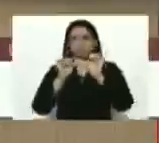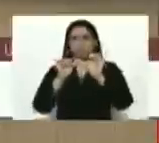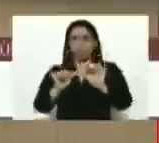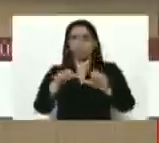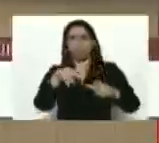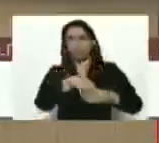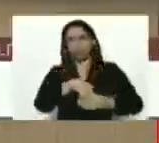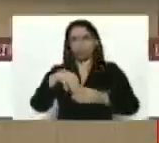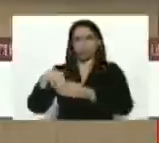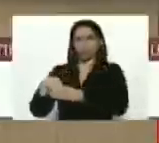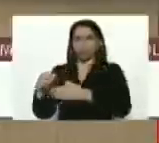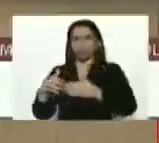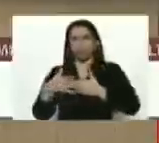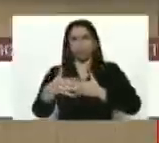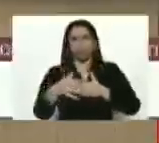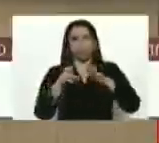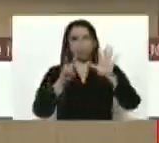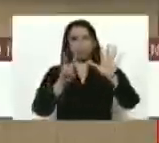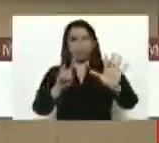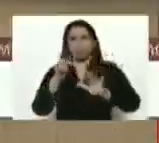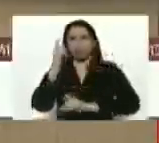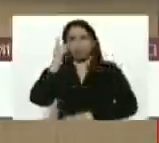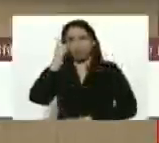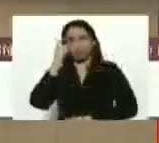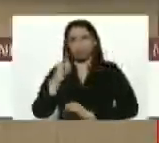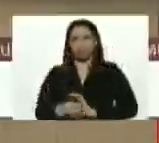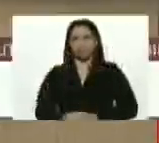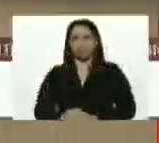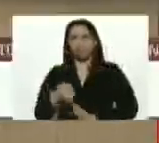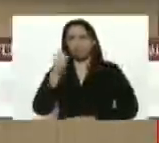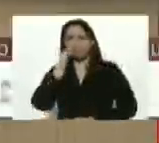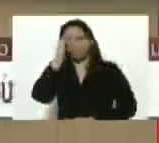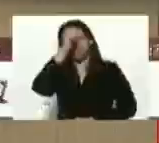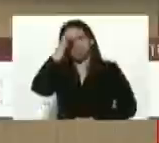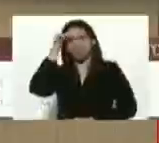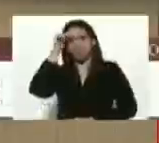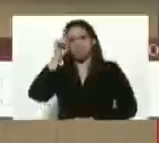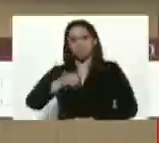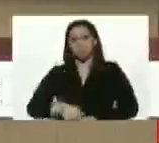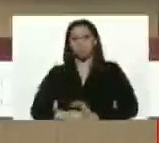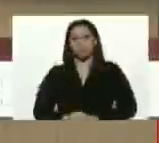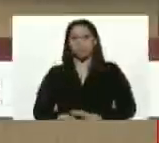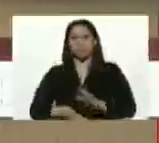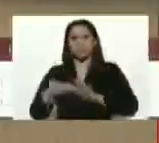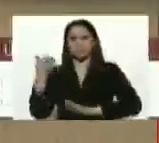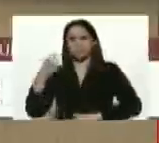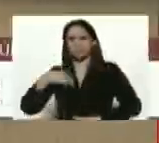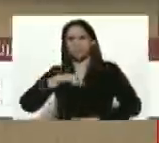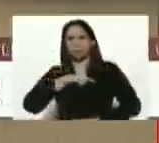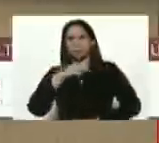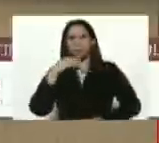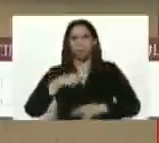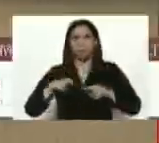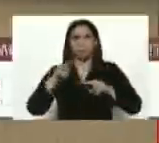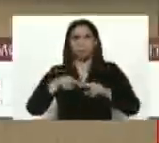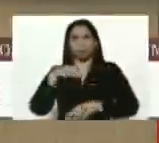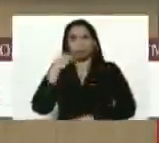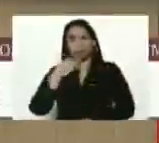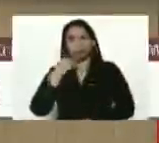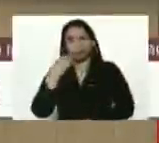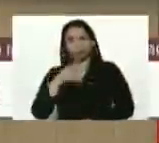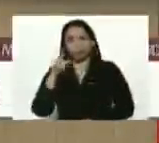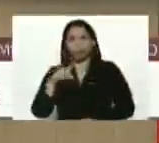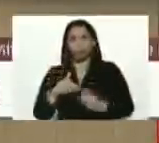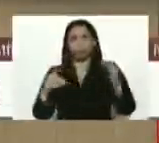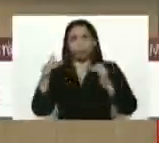cuarentena durante estos 7 días. El fin de semana también salieron nuestros niños, adolescentes, adultos mayores